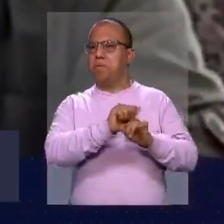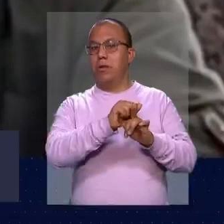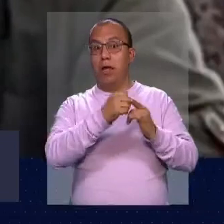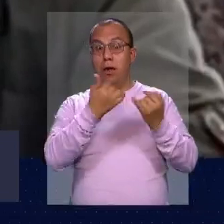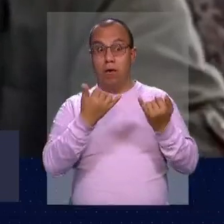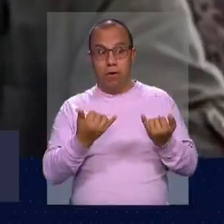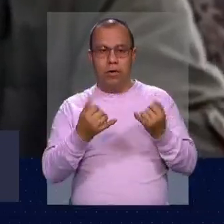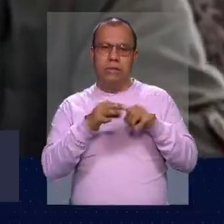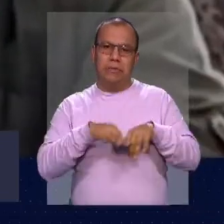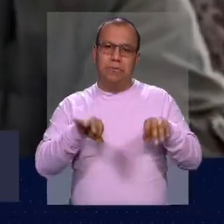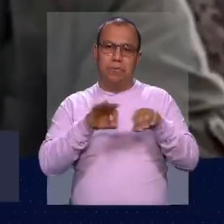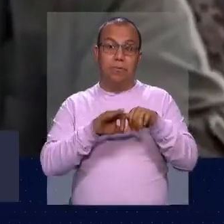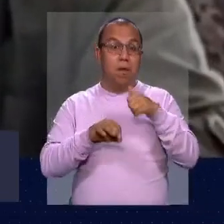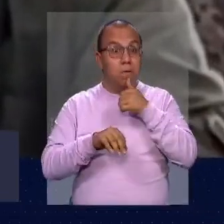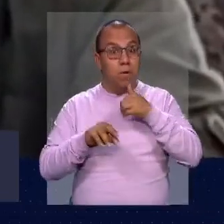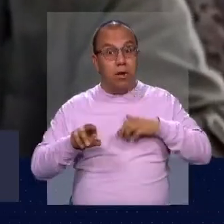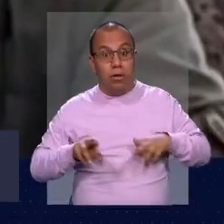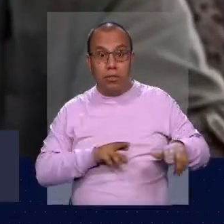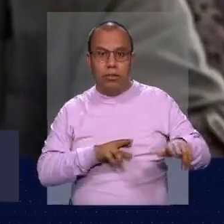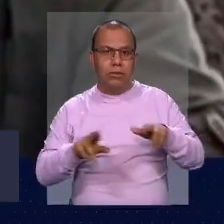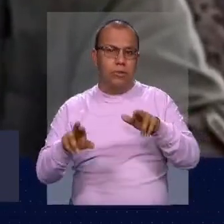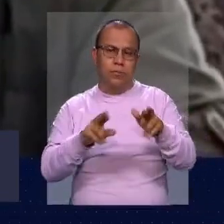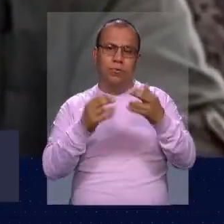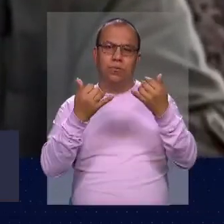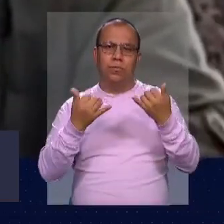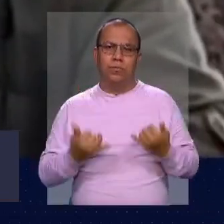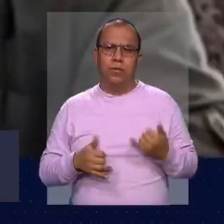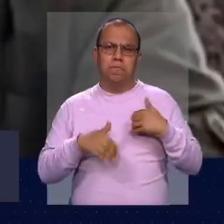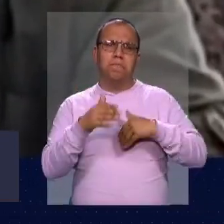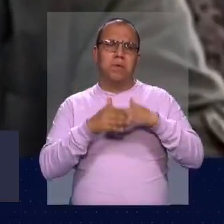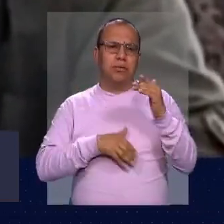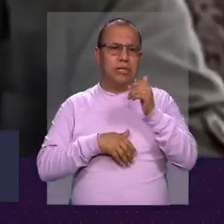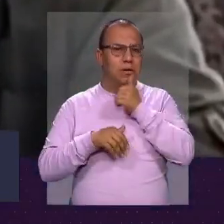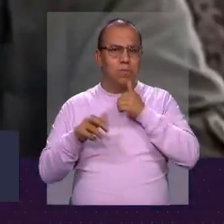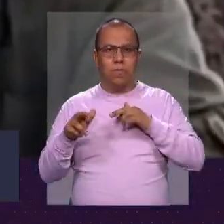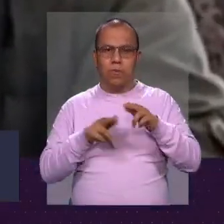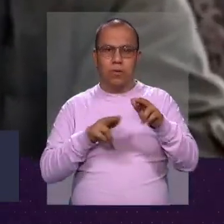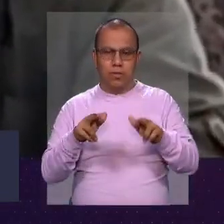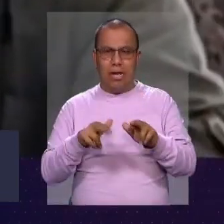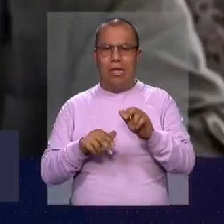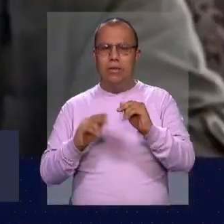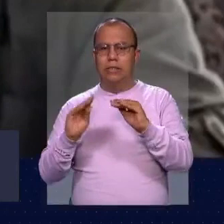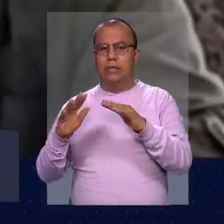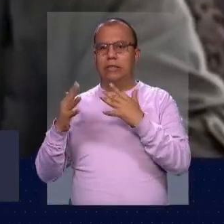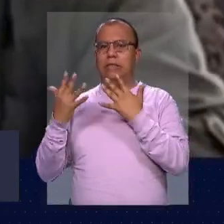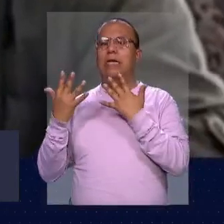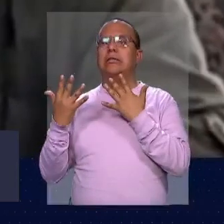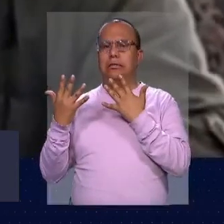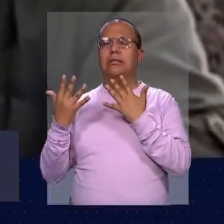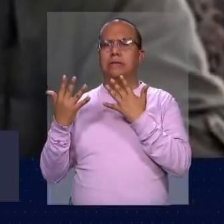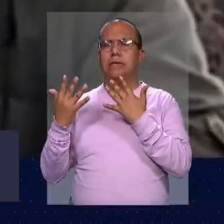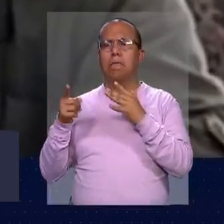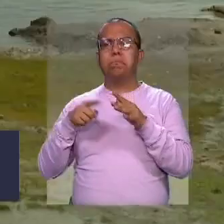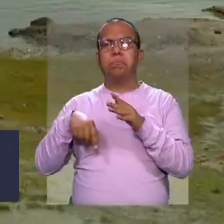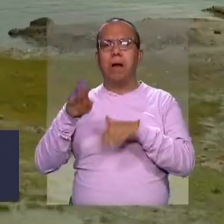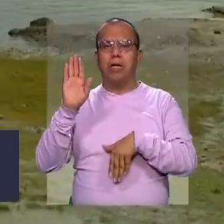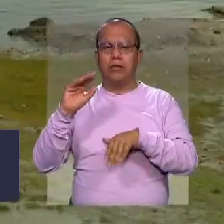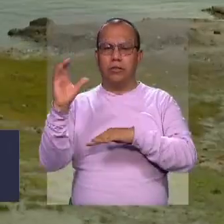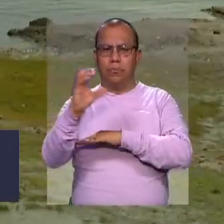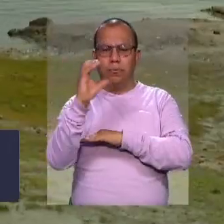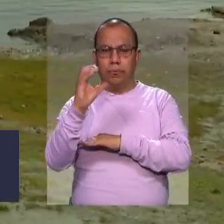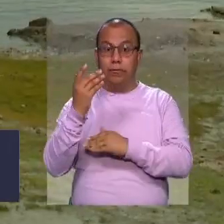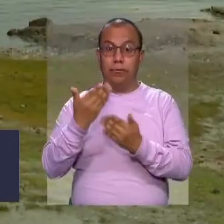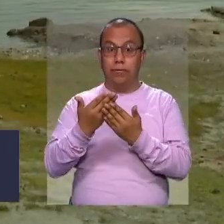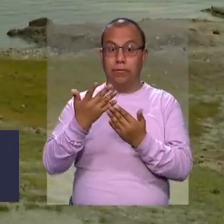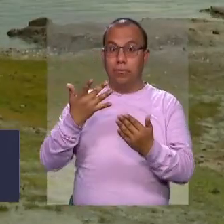eso hoy el río Bogotá es la cuenca, una de las 10 cuencas más contaminadas del país. Hace casi